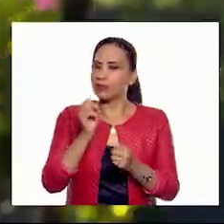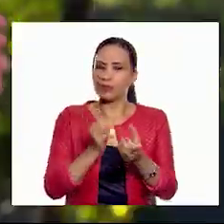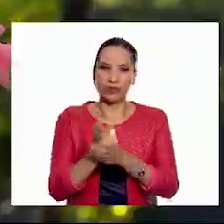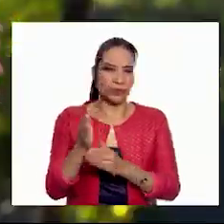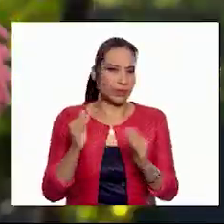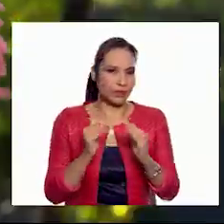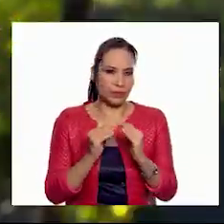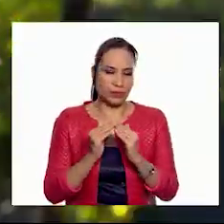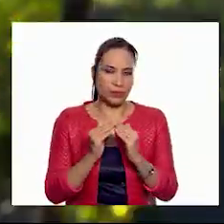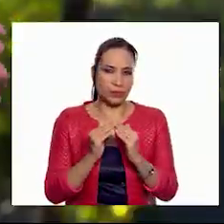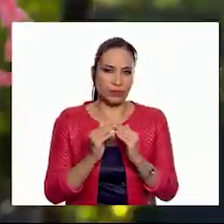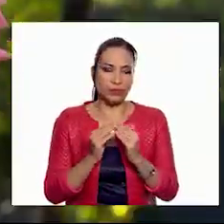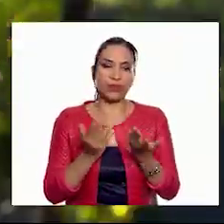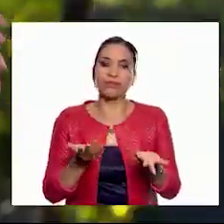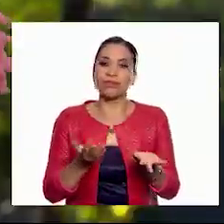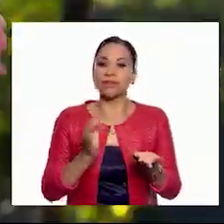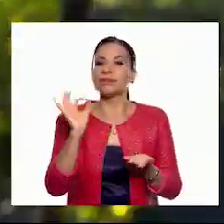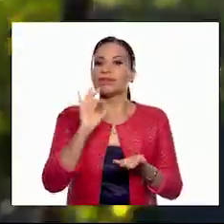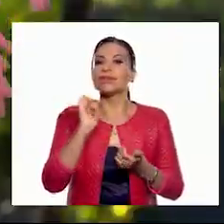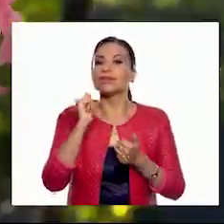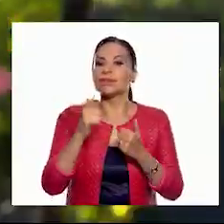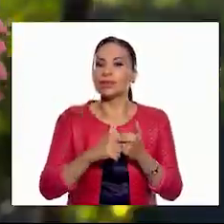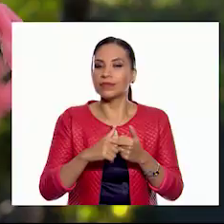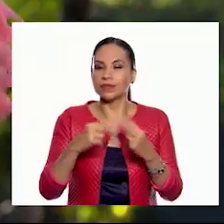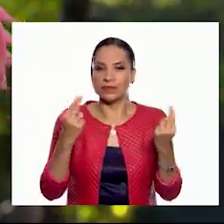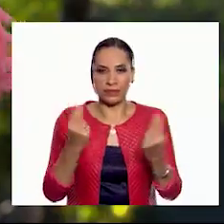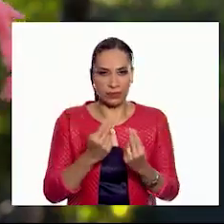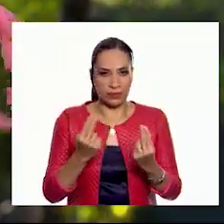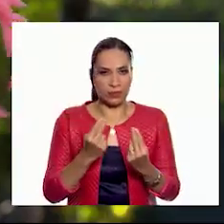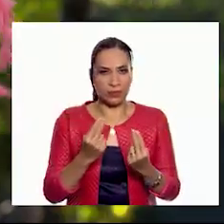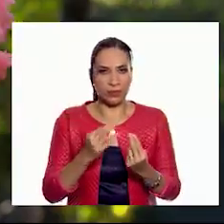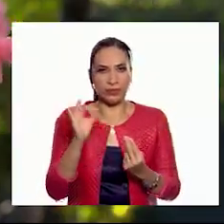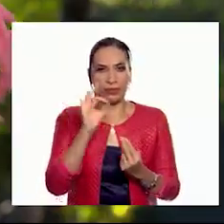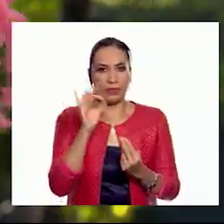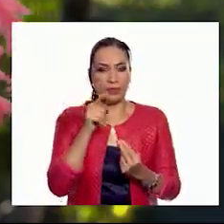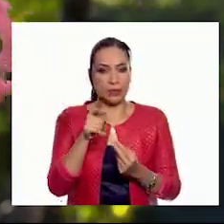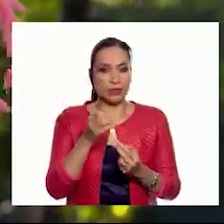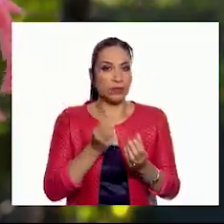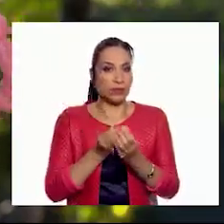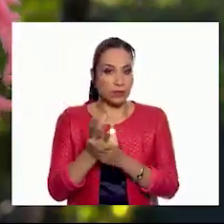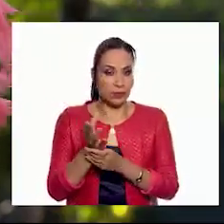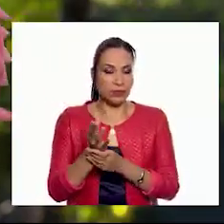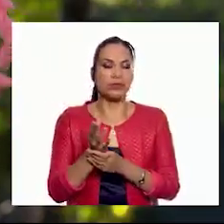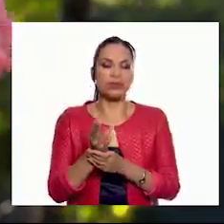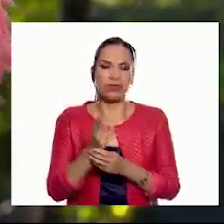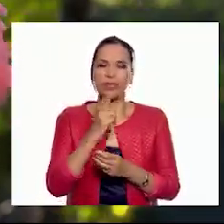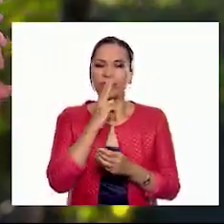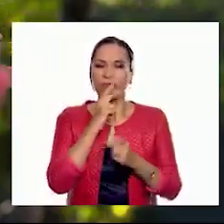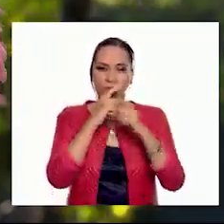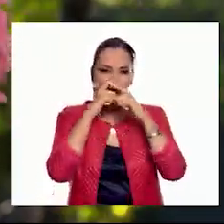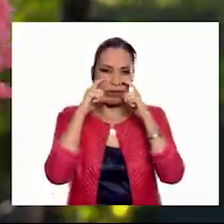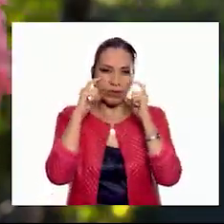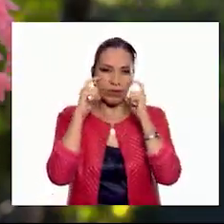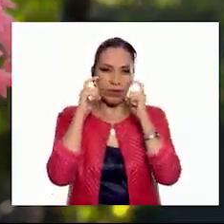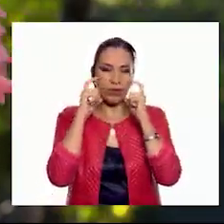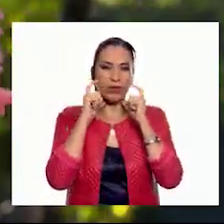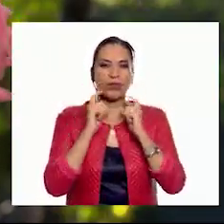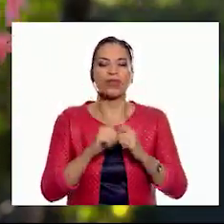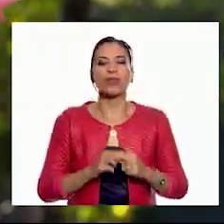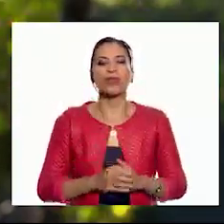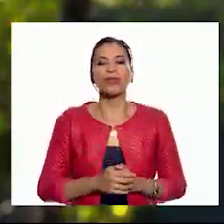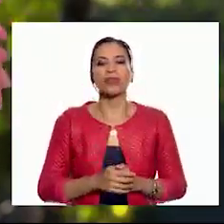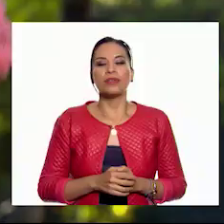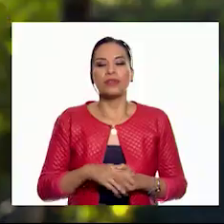no salir de casa a menos que sea muy necesario. Si lo haces, utiliza el